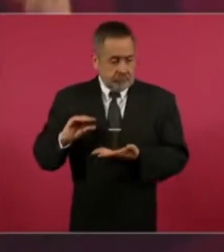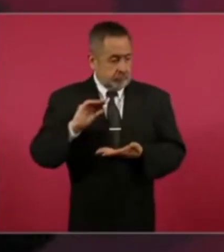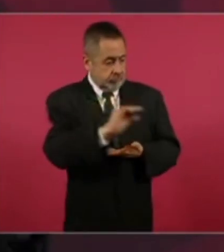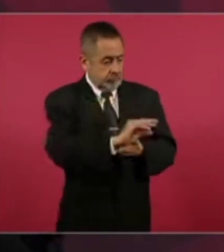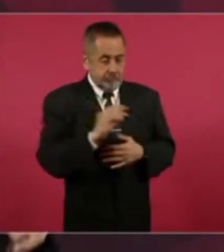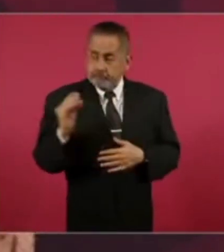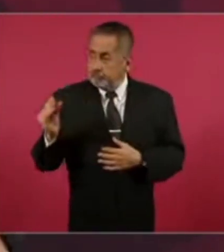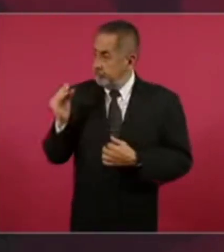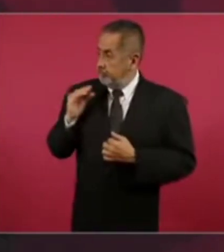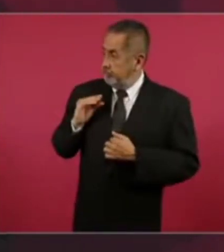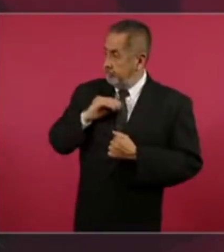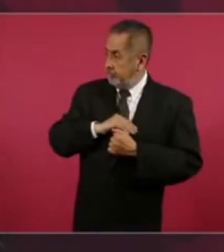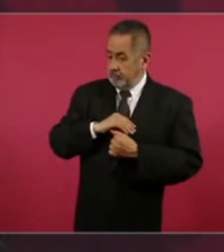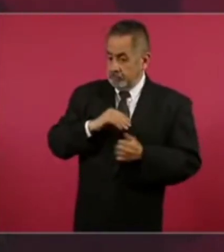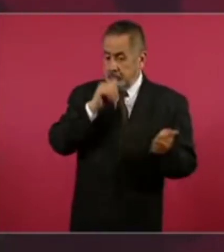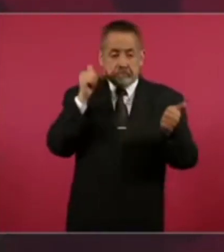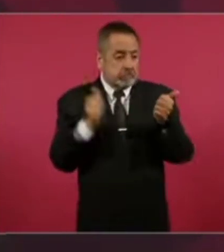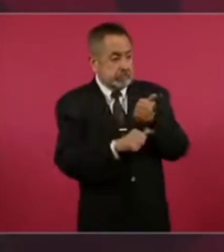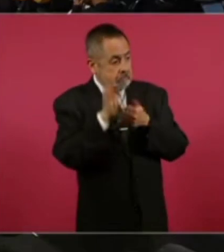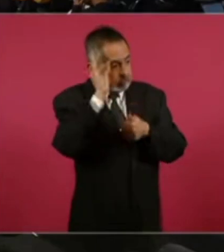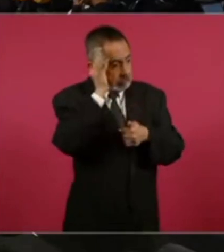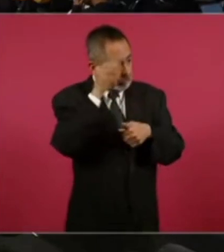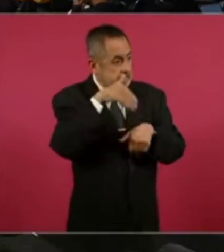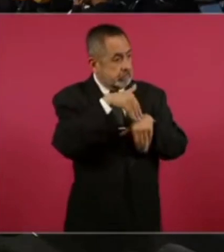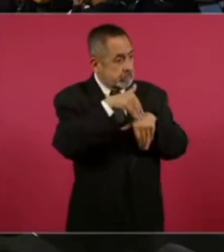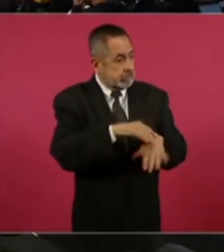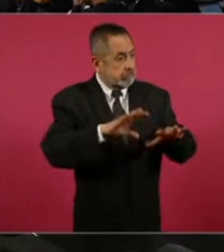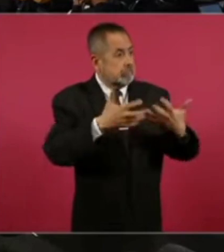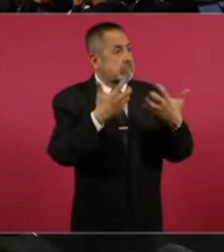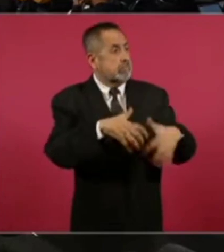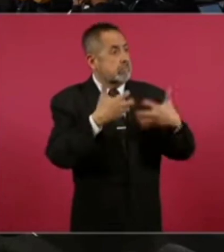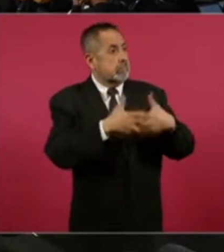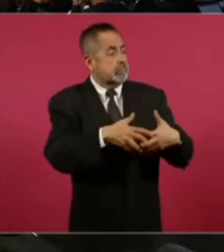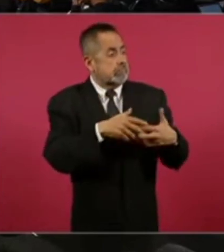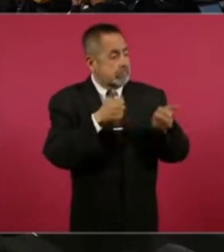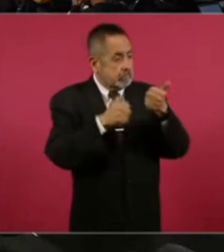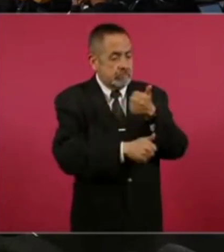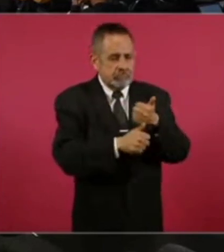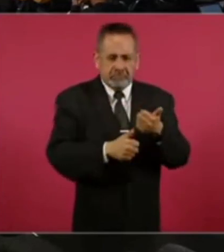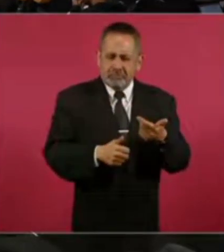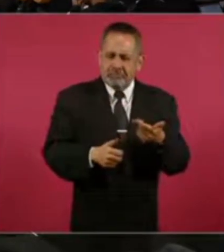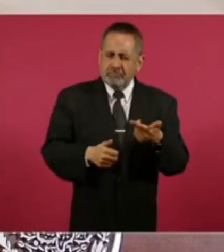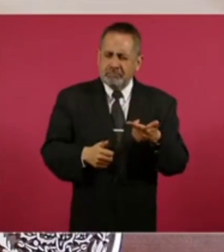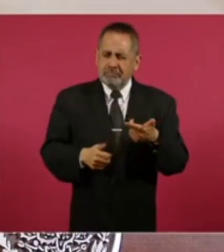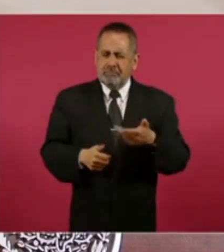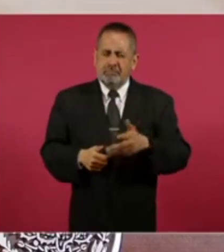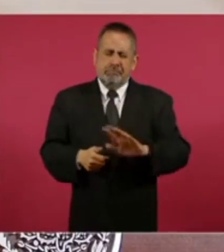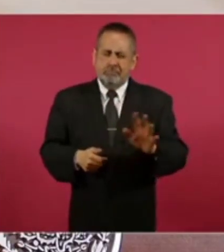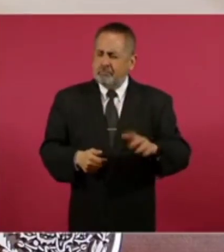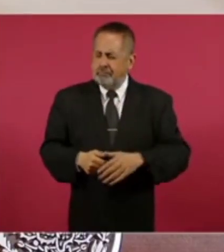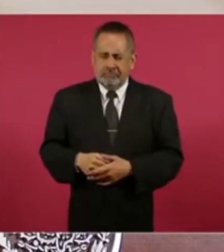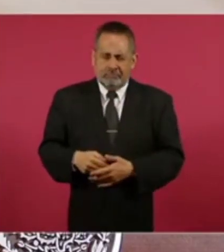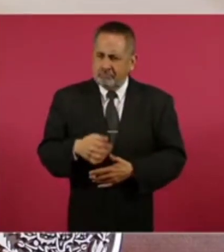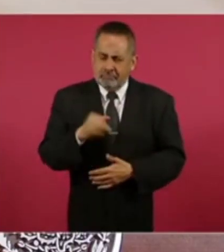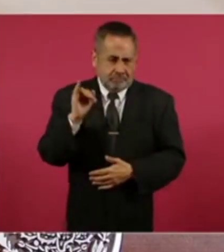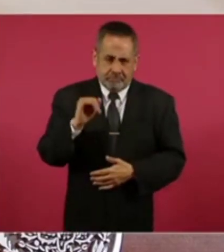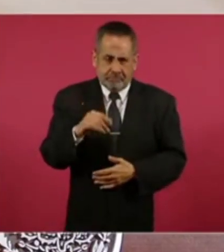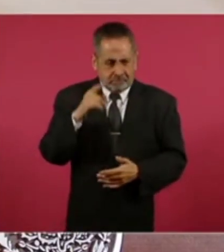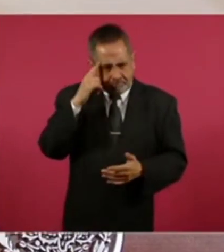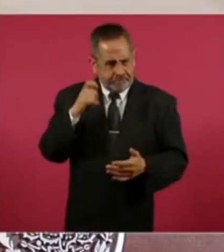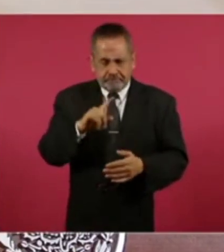ser empleados de las empresas particulares. Entonces sucedió algo muy curioso.